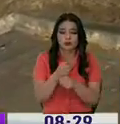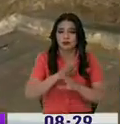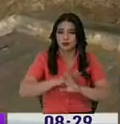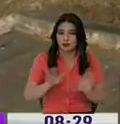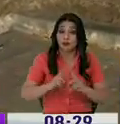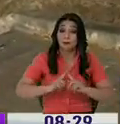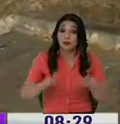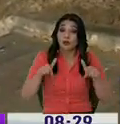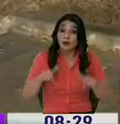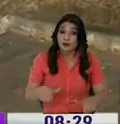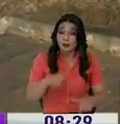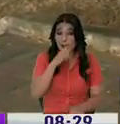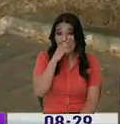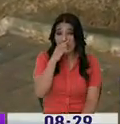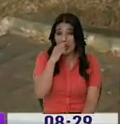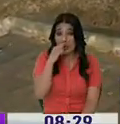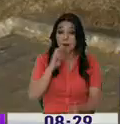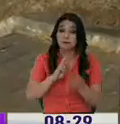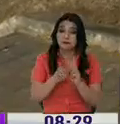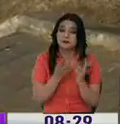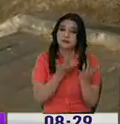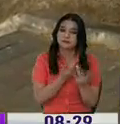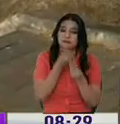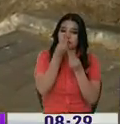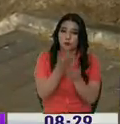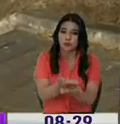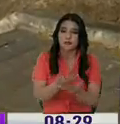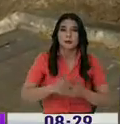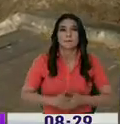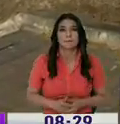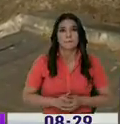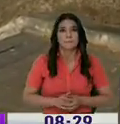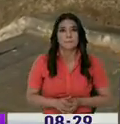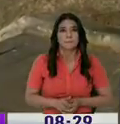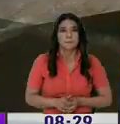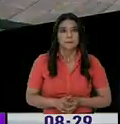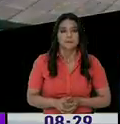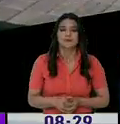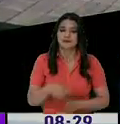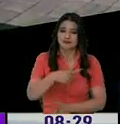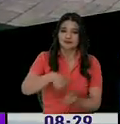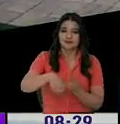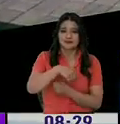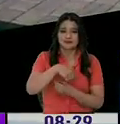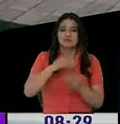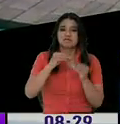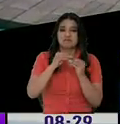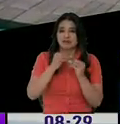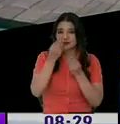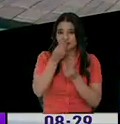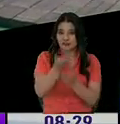estaremos aquí nosotros con los vecinos contándoles las inquietudes así que con esta información nosotros regresamos a estudios buenos